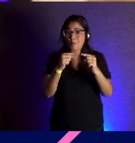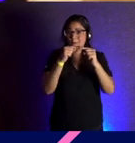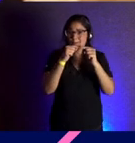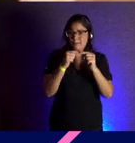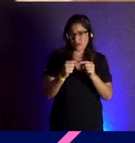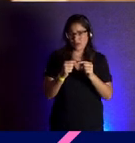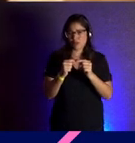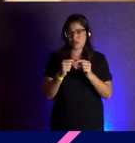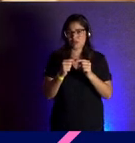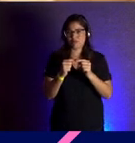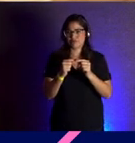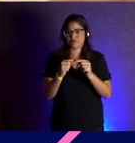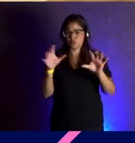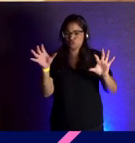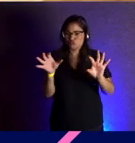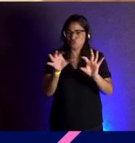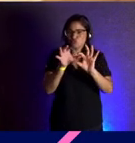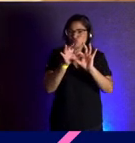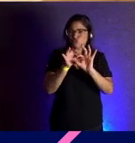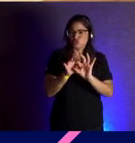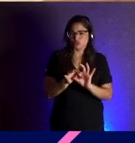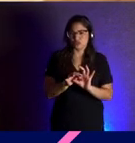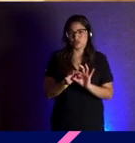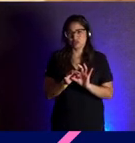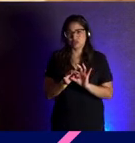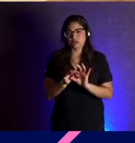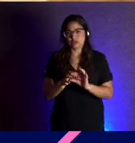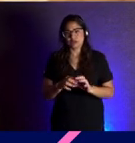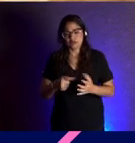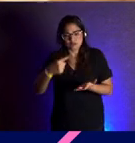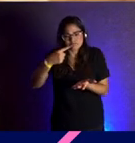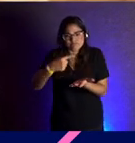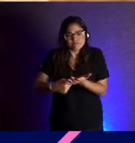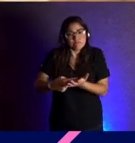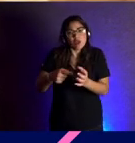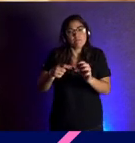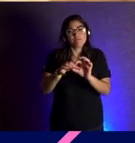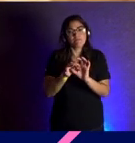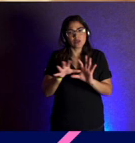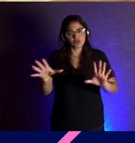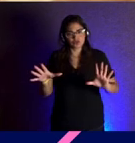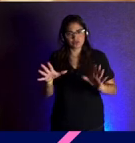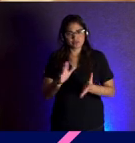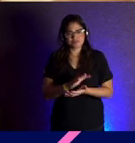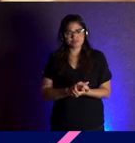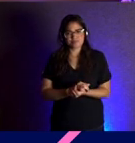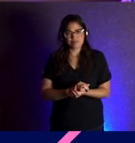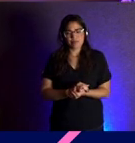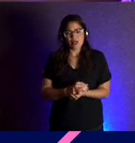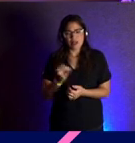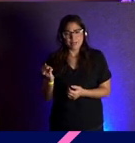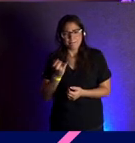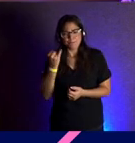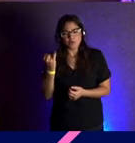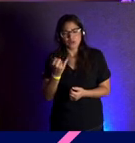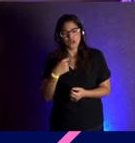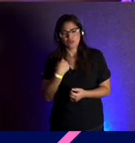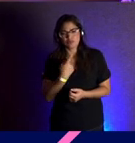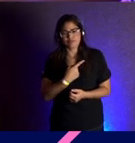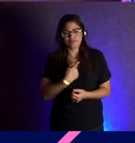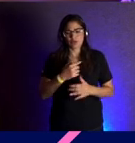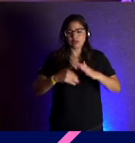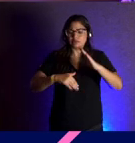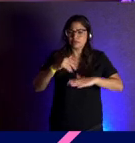Ahí es importante porque tenemos que establecer confianza en el periodismo. Estamos en una crisis de desconfianza en el periodismo. Lo otro